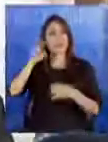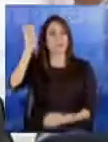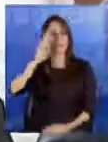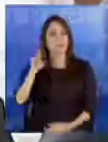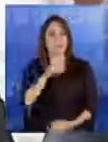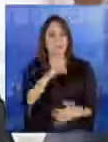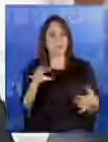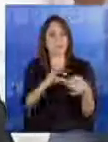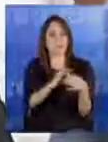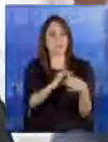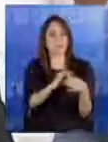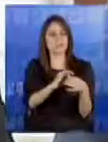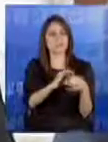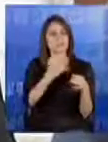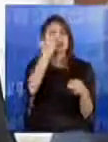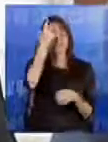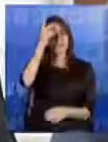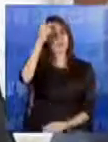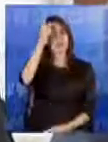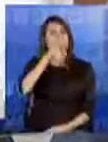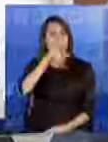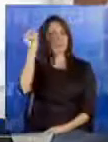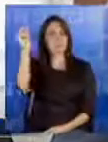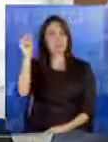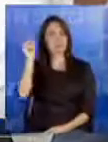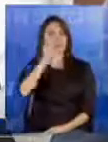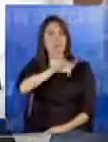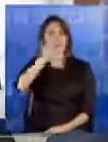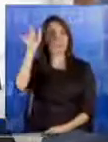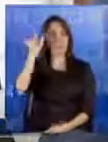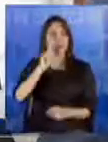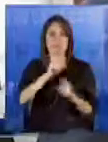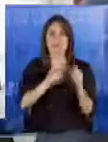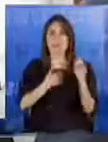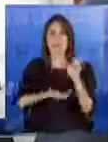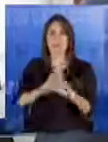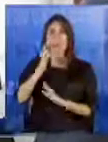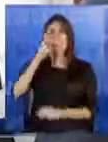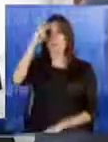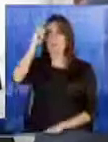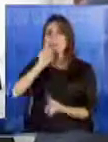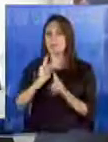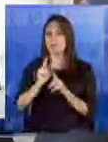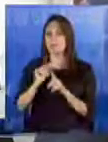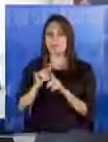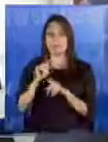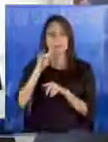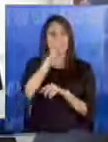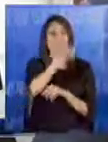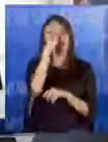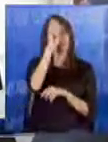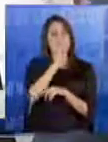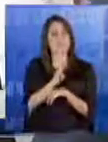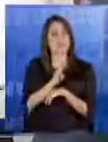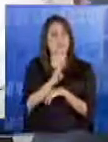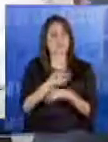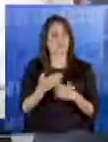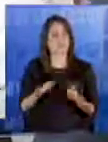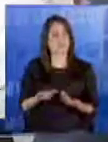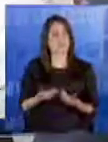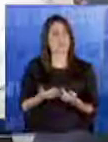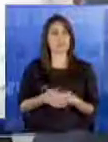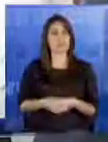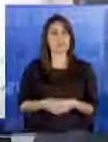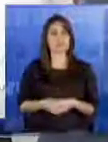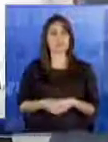migración que viaja a Perú, pero no viaja a Perú, él viaja a Brasil. Y se